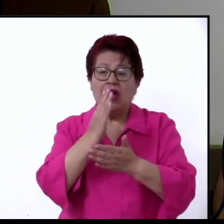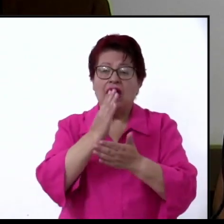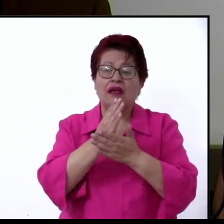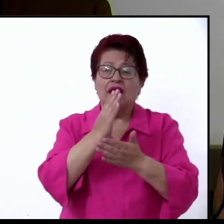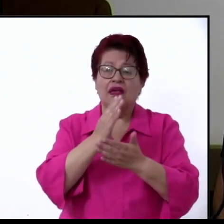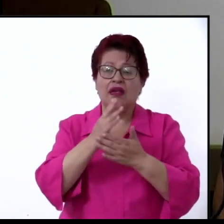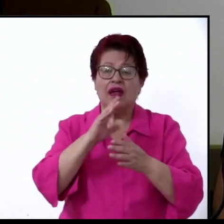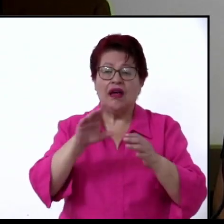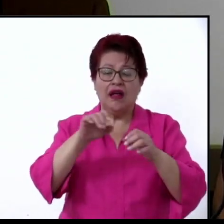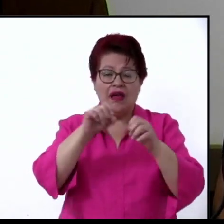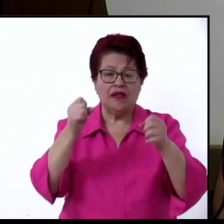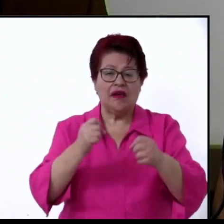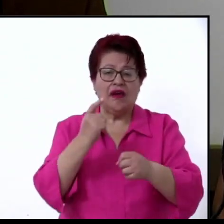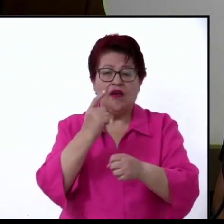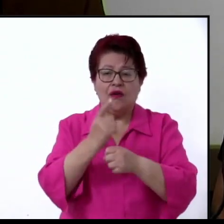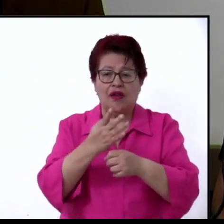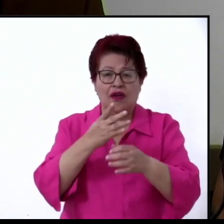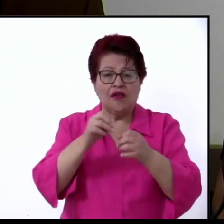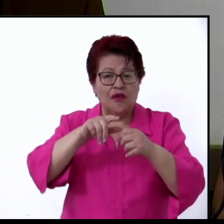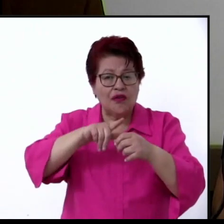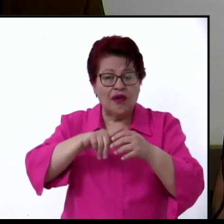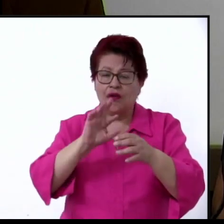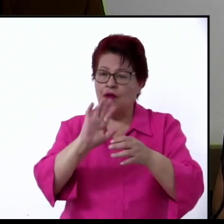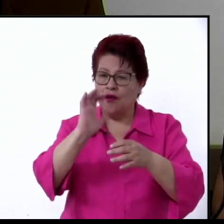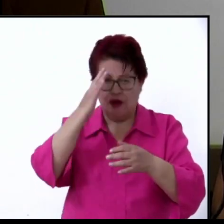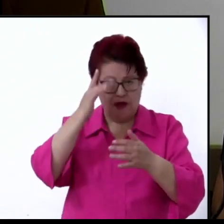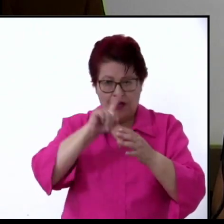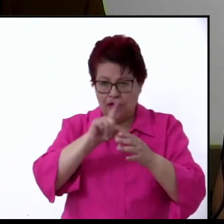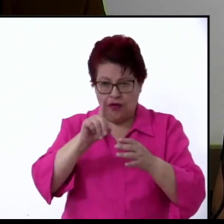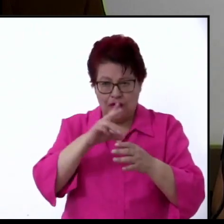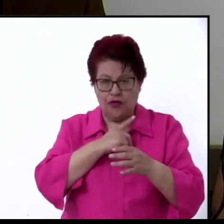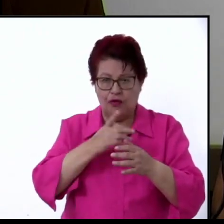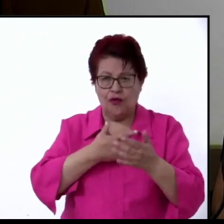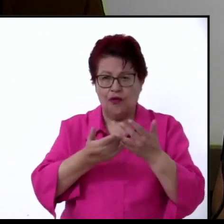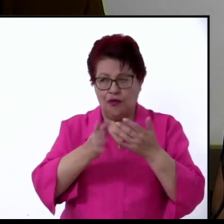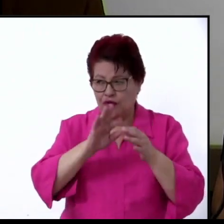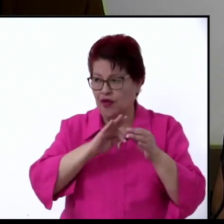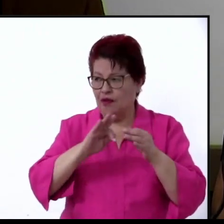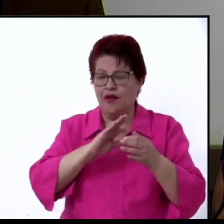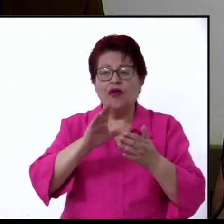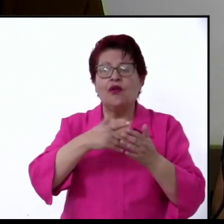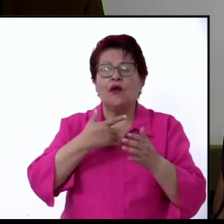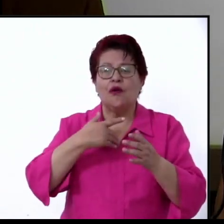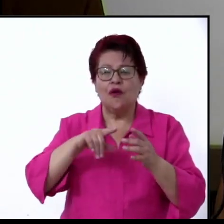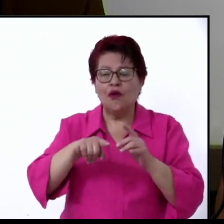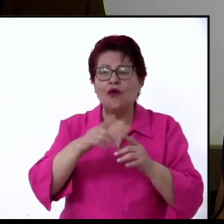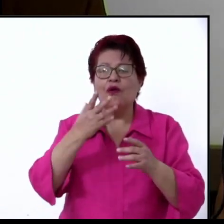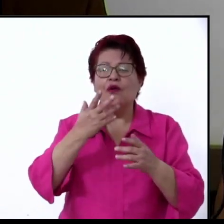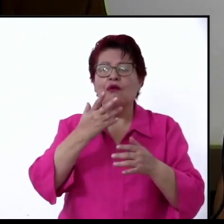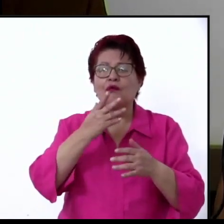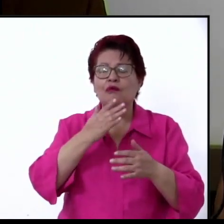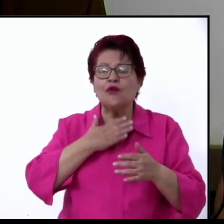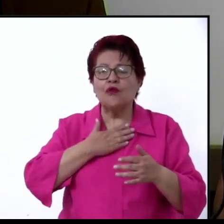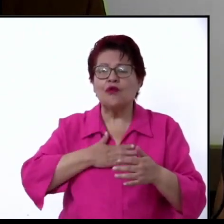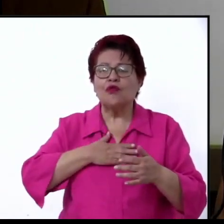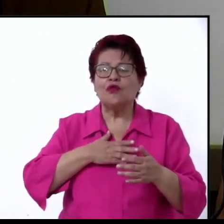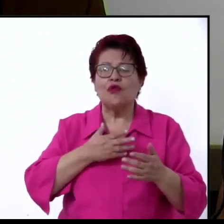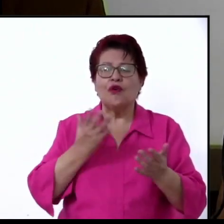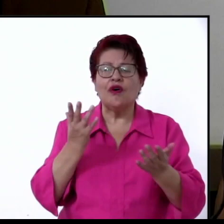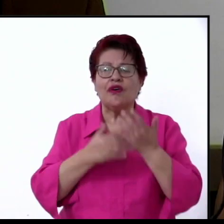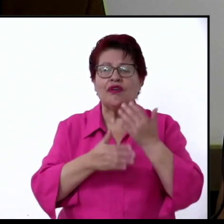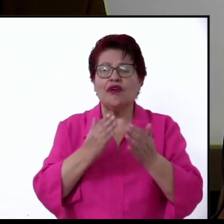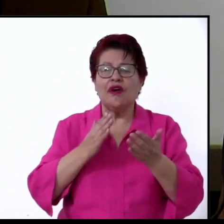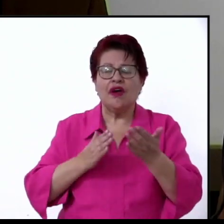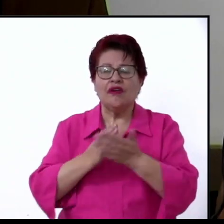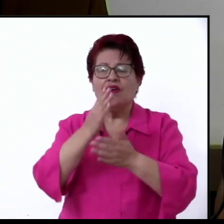a la seguridad social. No solamente a reconocerlo como un trabajo, sino a tener la posibilidad justo de generar condiciones para el acceso a